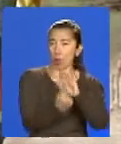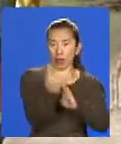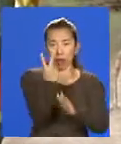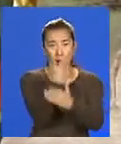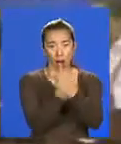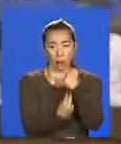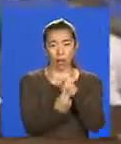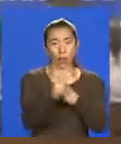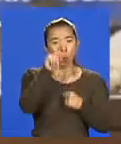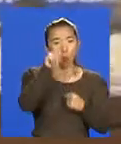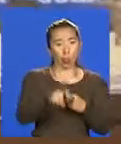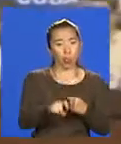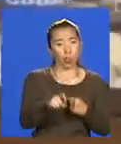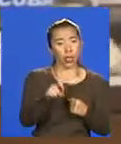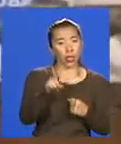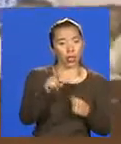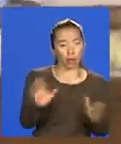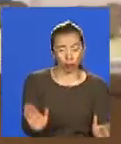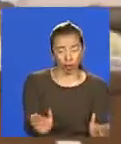se recupera la confianza en las negociaciones de La Habana.